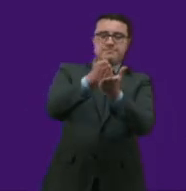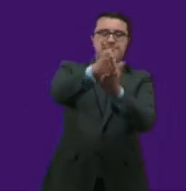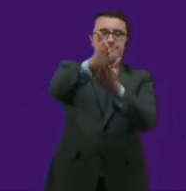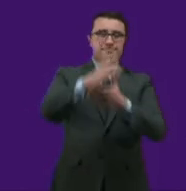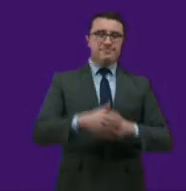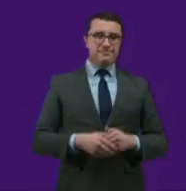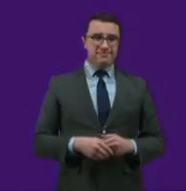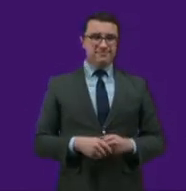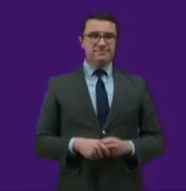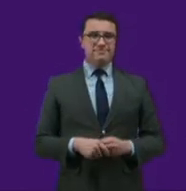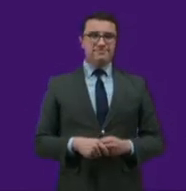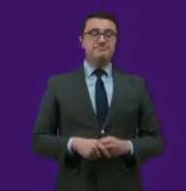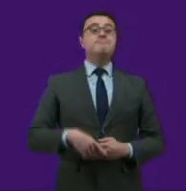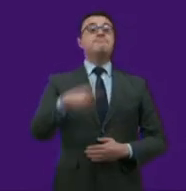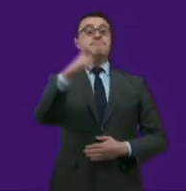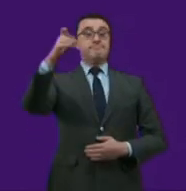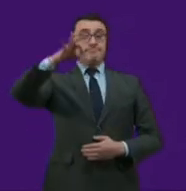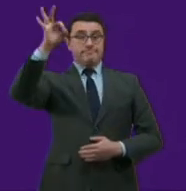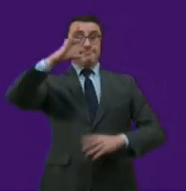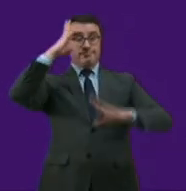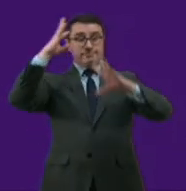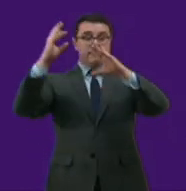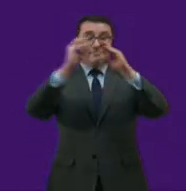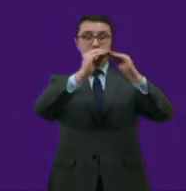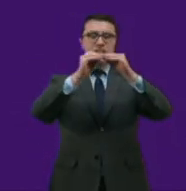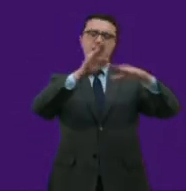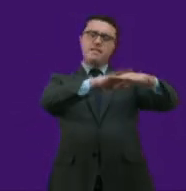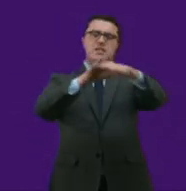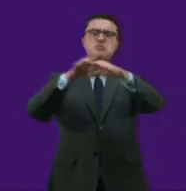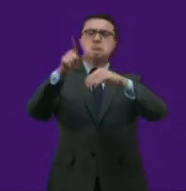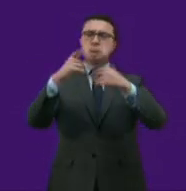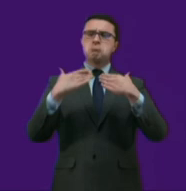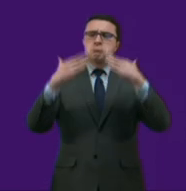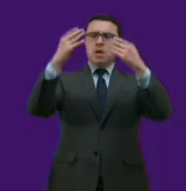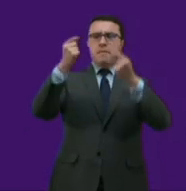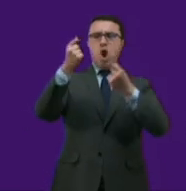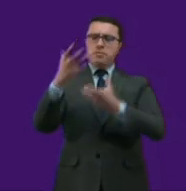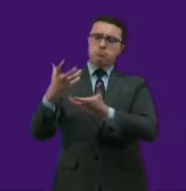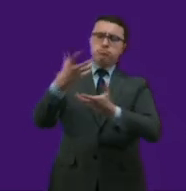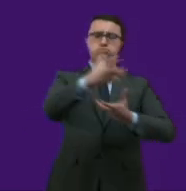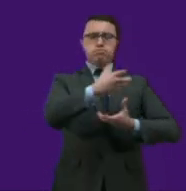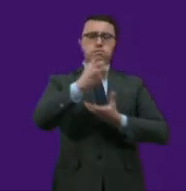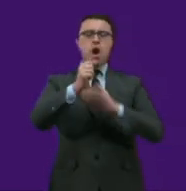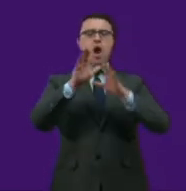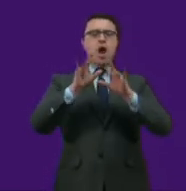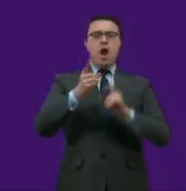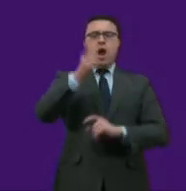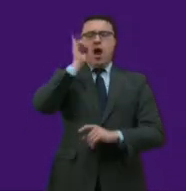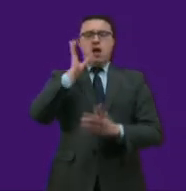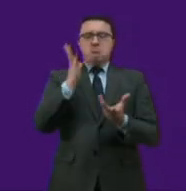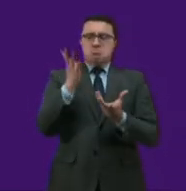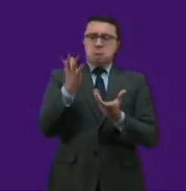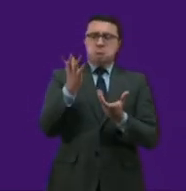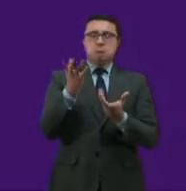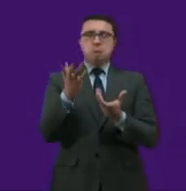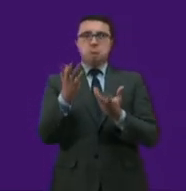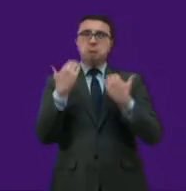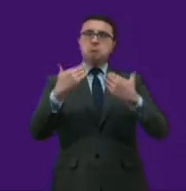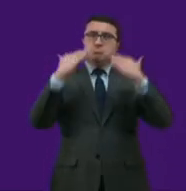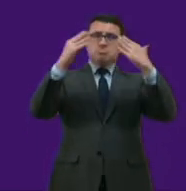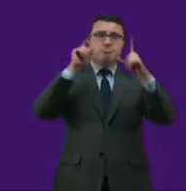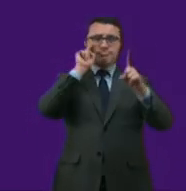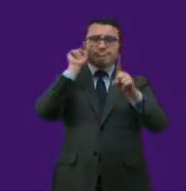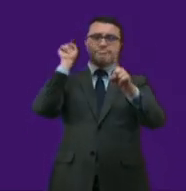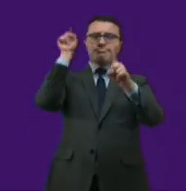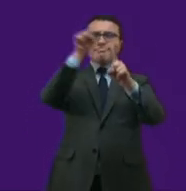100% de acuerdo, Simón. Yo creo que el tener un potencial beneficio económico de alguna manera ayuda a que